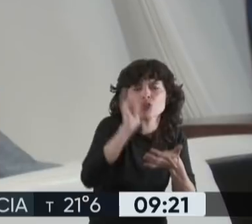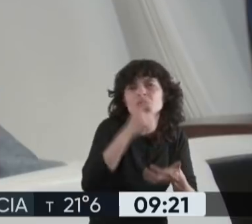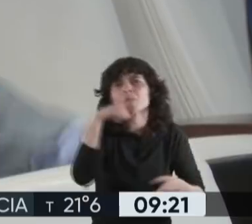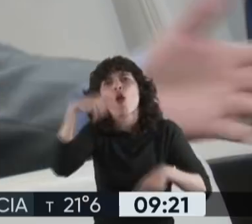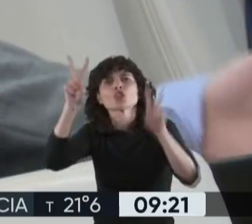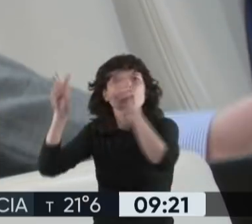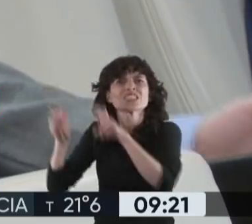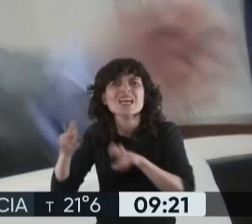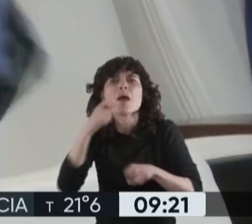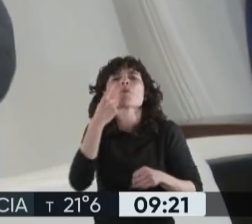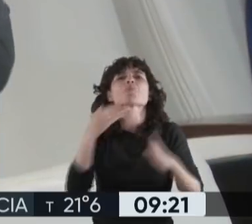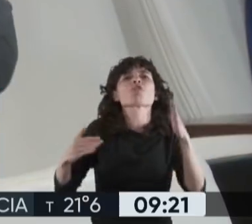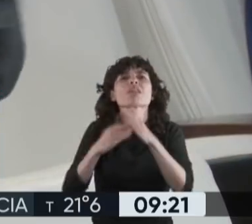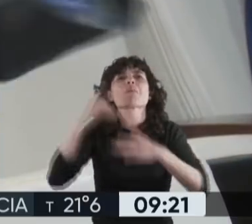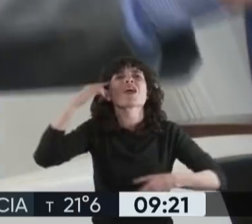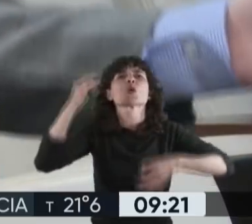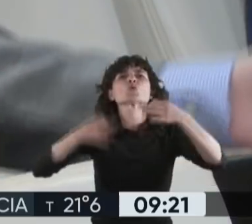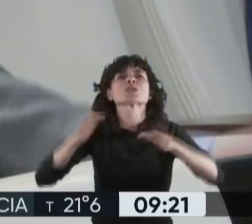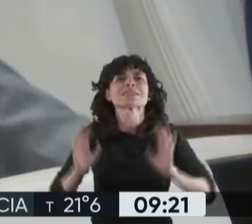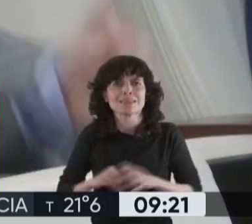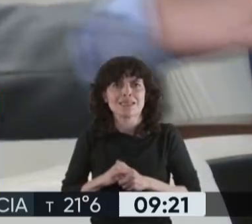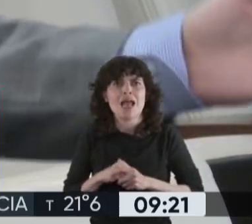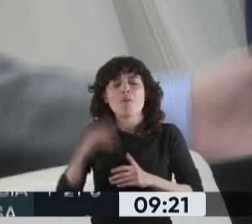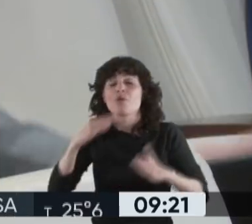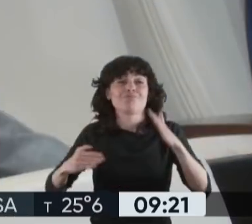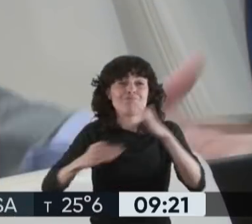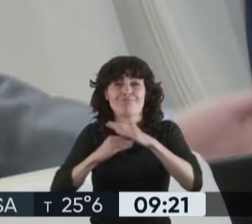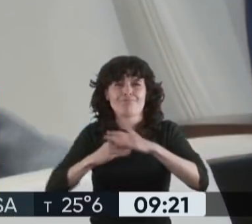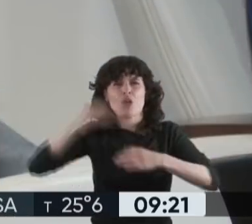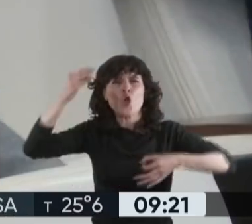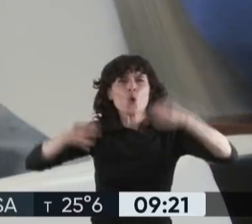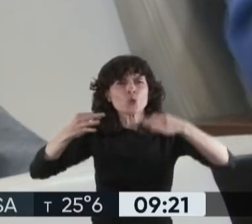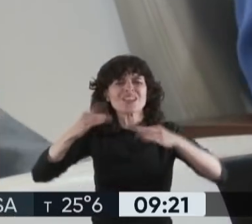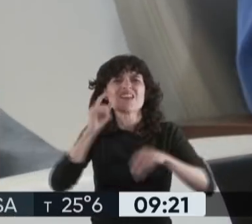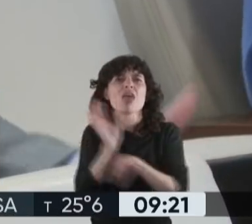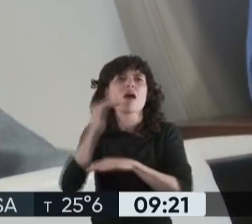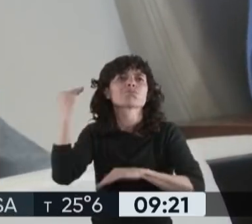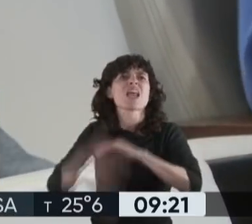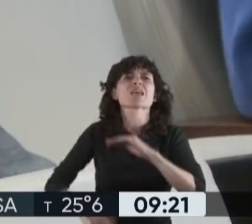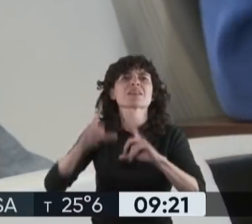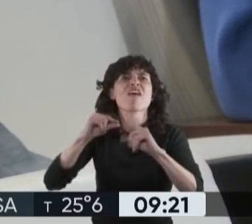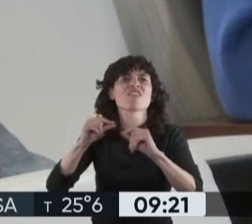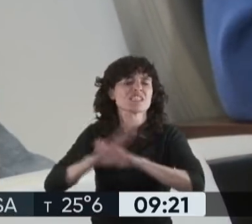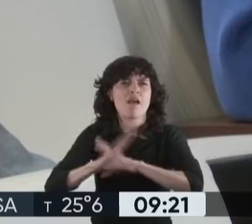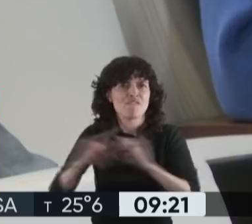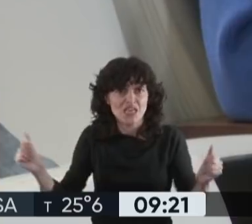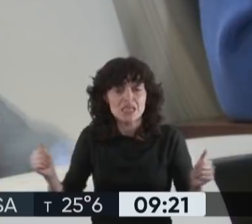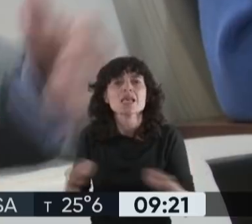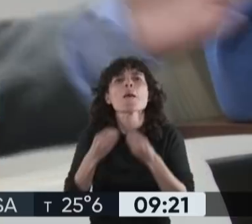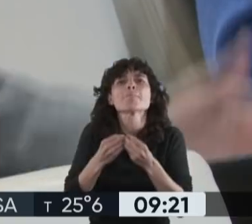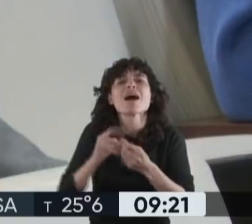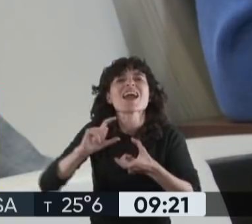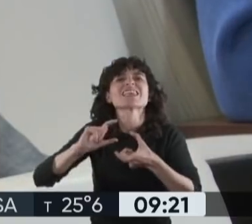del Consejo de la Magistratura, en el que la Corte ha puesto un límite fáctico de una fecha para